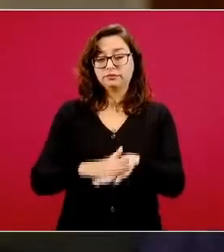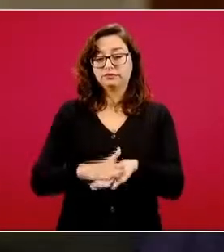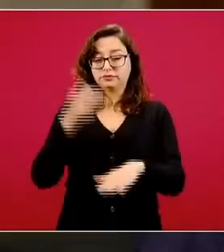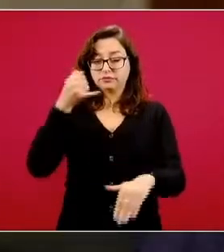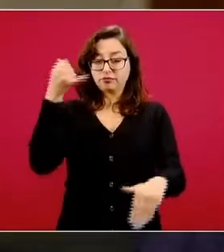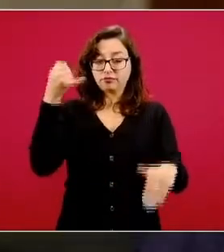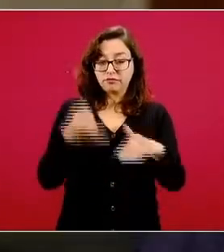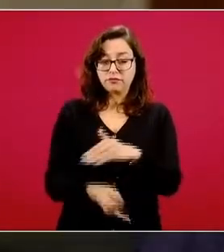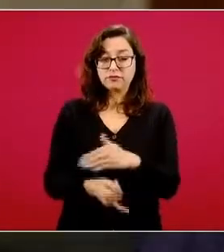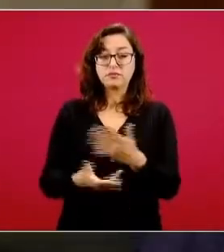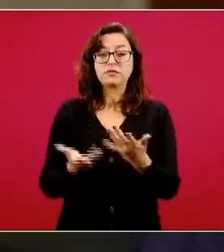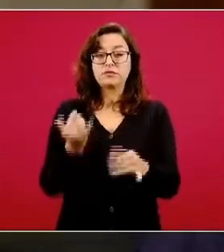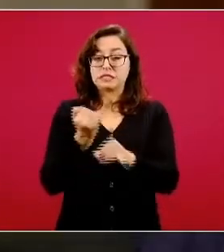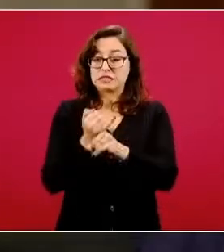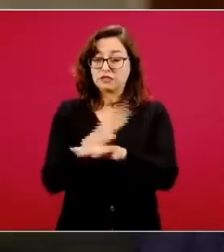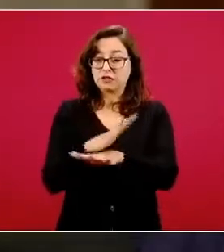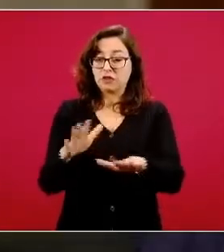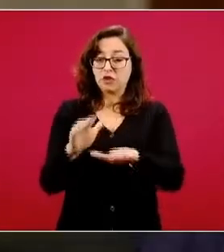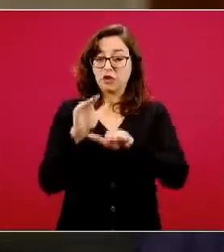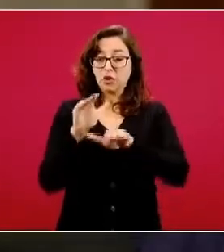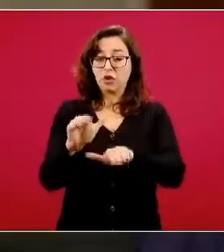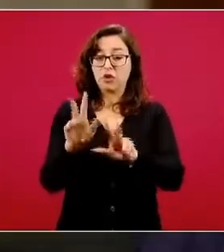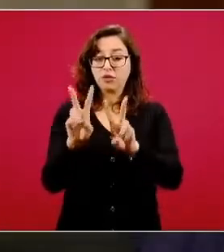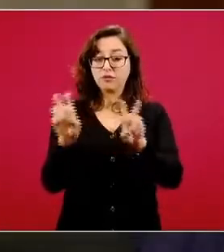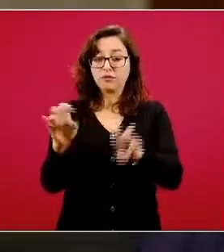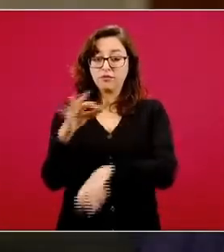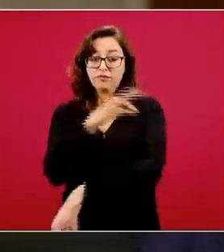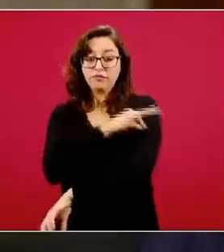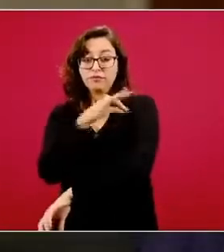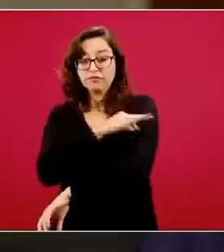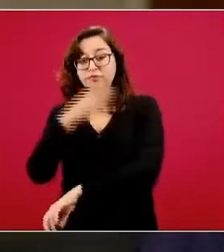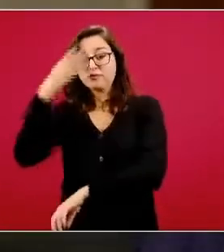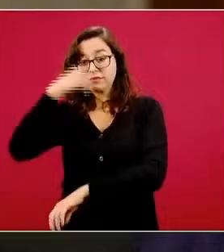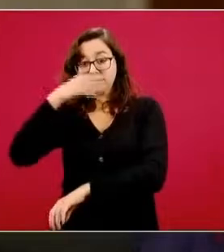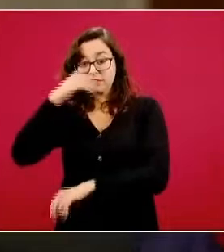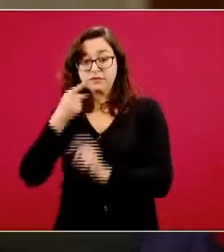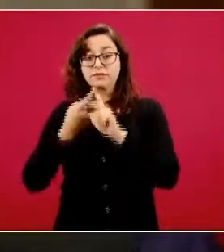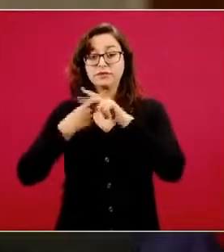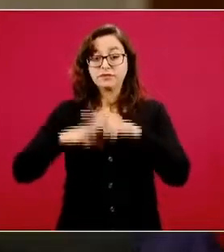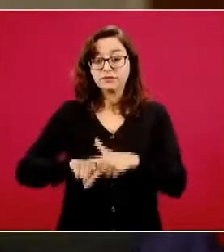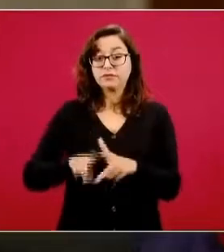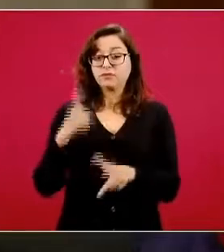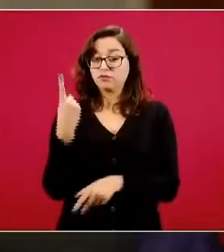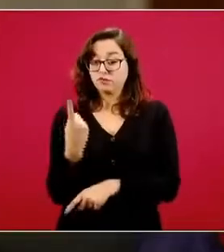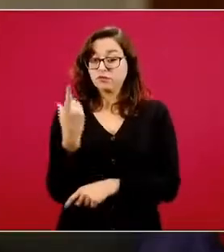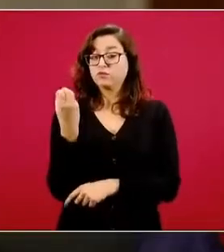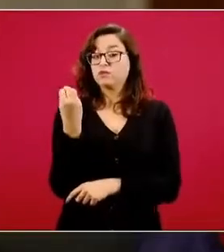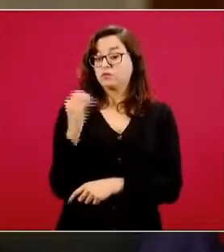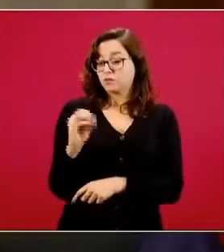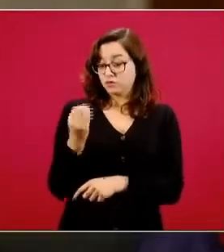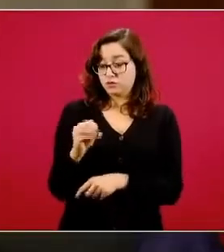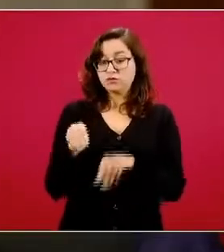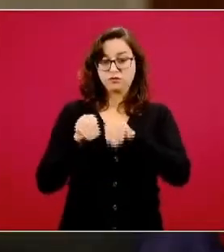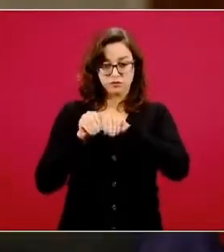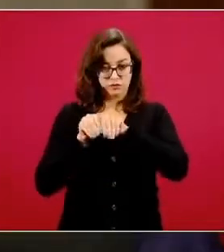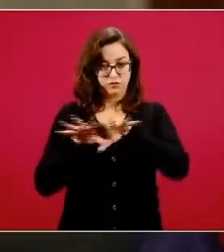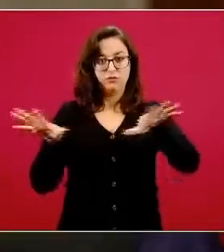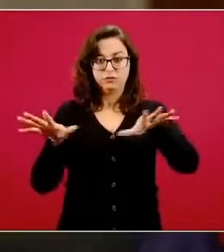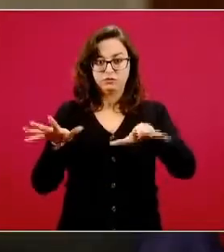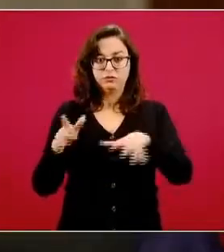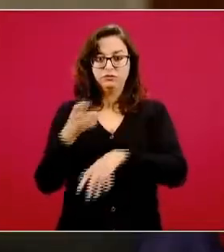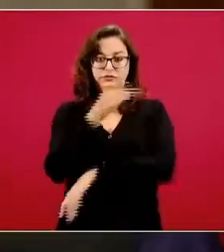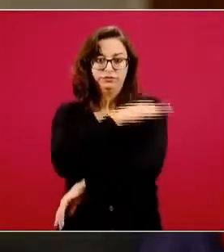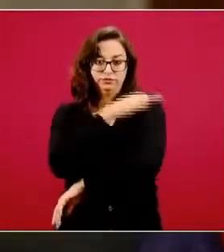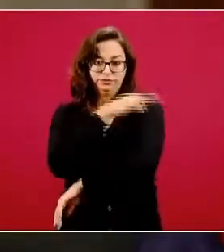acerca de la vacuna de influenza? Empezó el día 1 de octubre, lo inició aquí el doctor